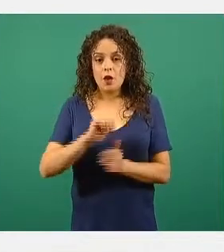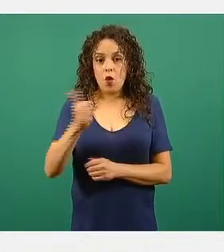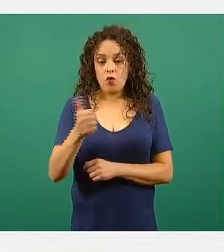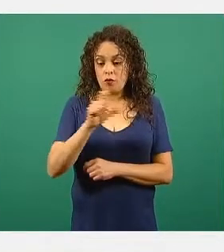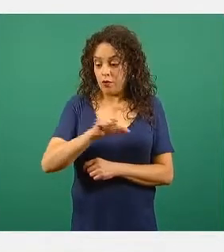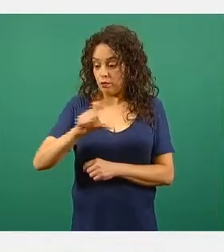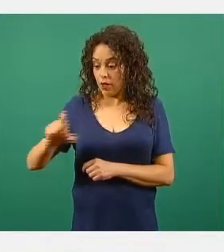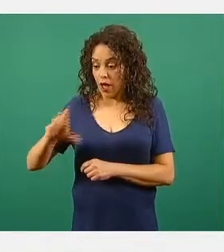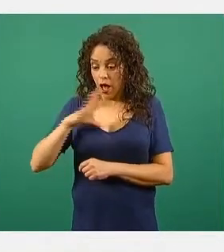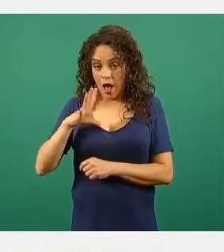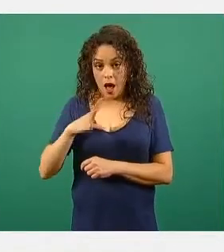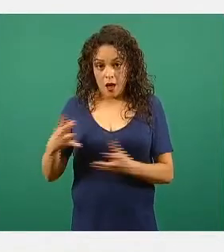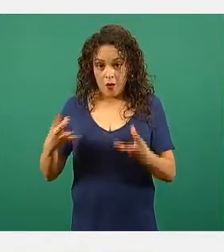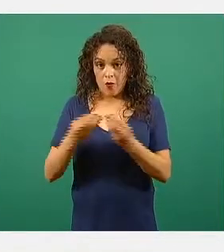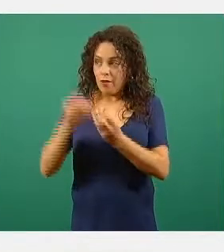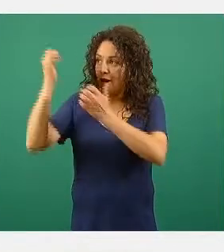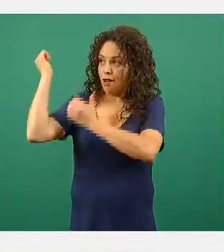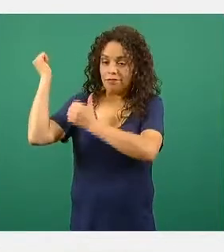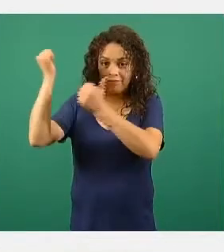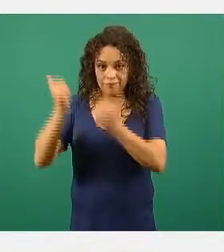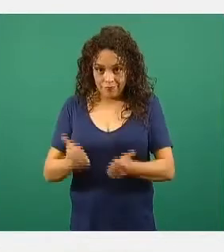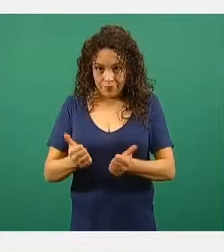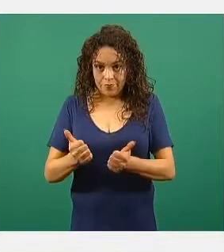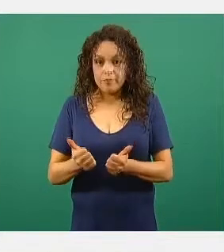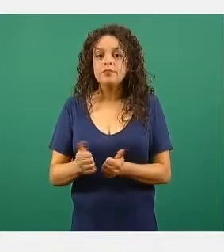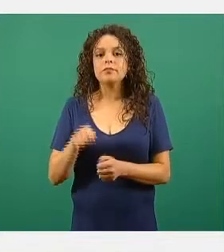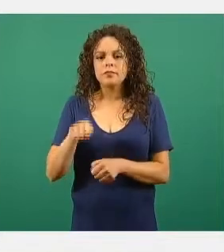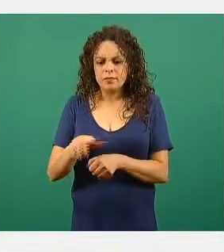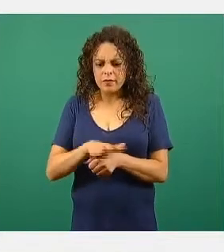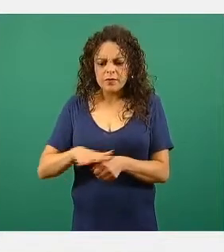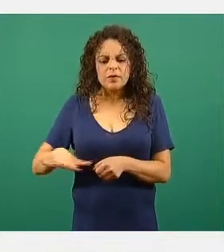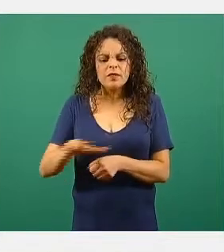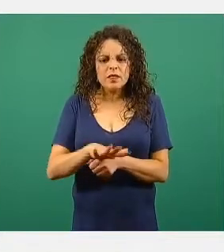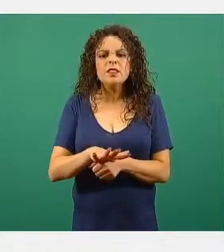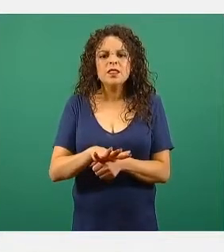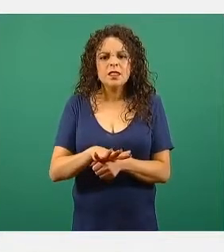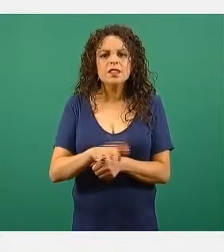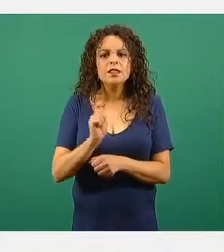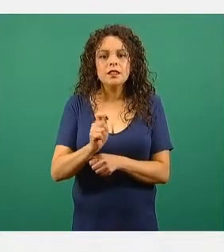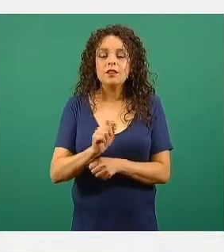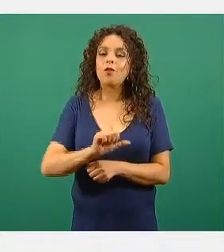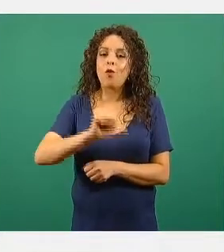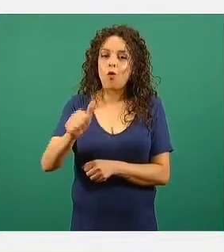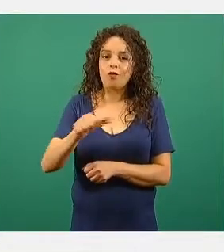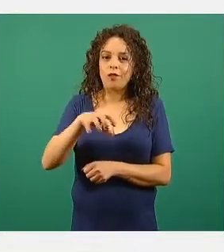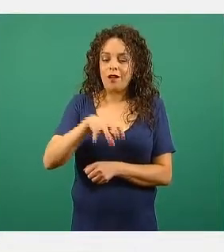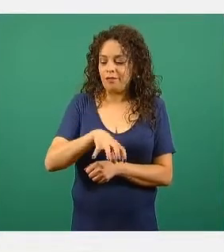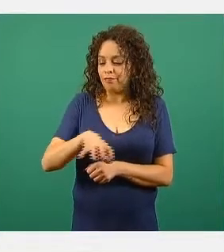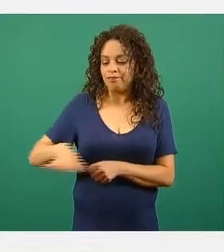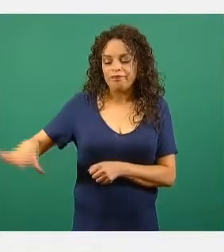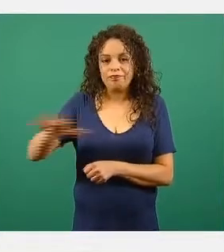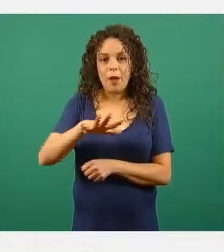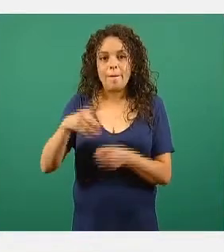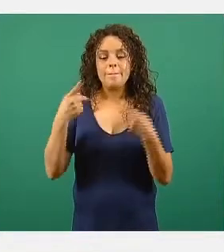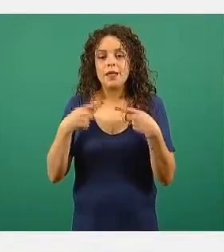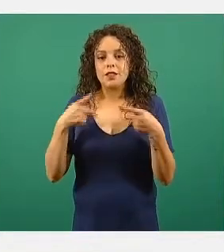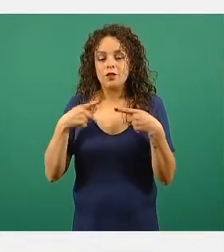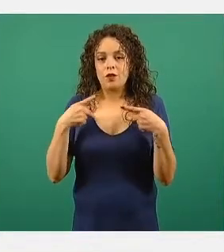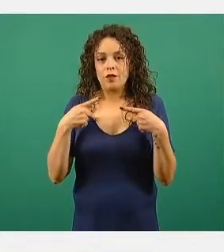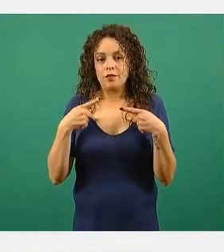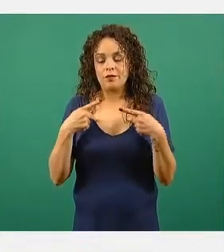están incluidas en este envío que se realizó, va a cubrir a todo el demás o todas las demás personas que